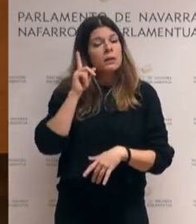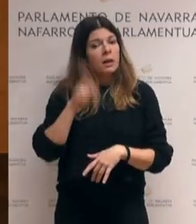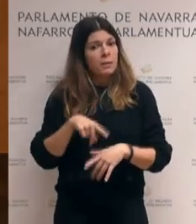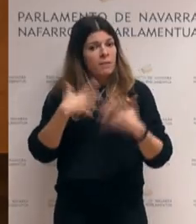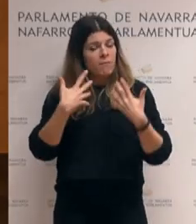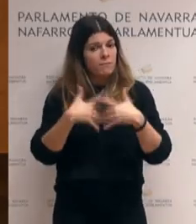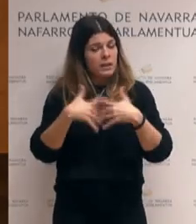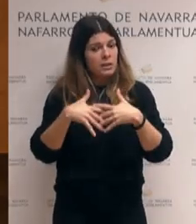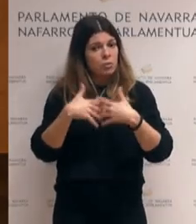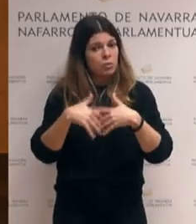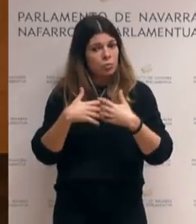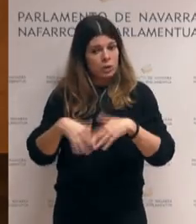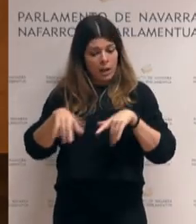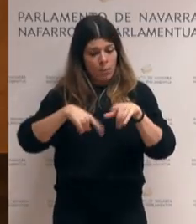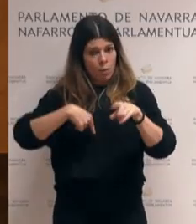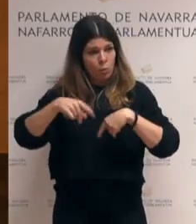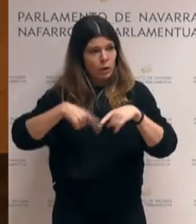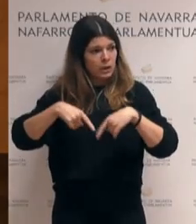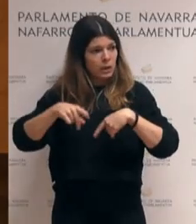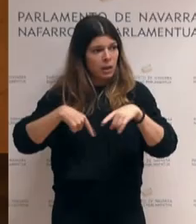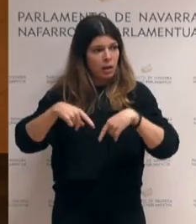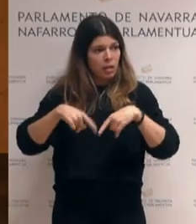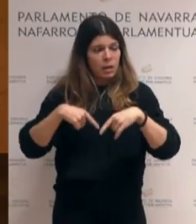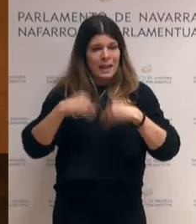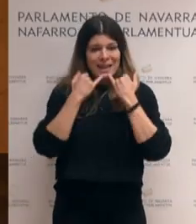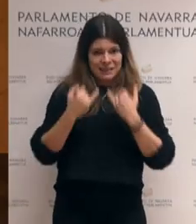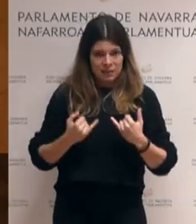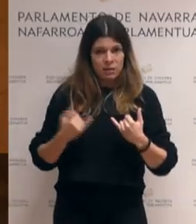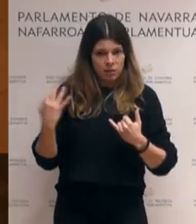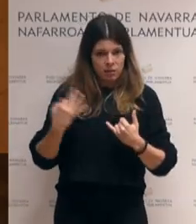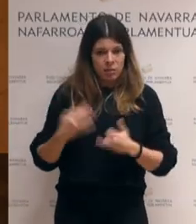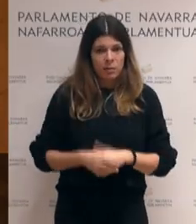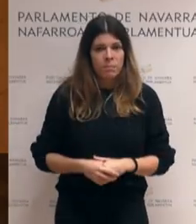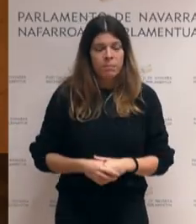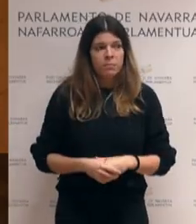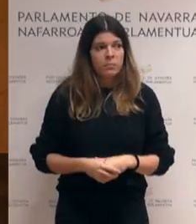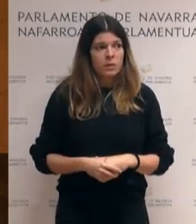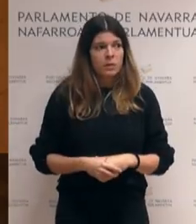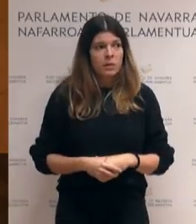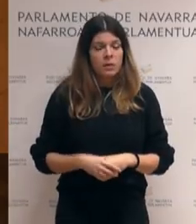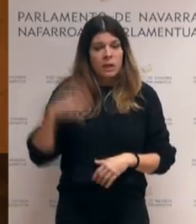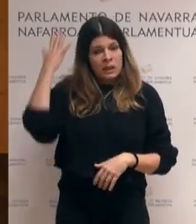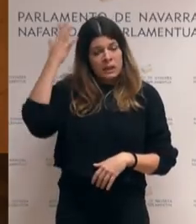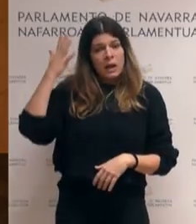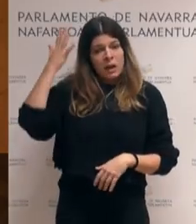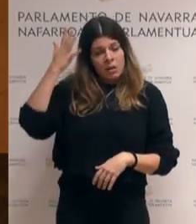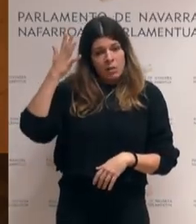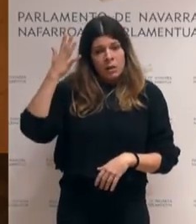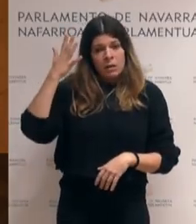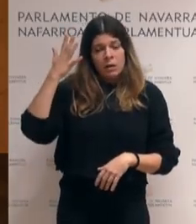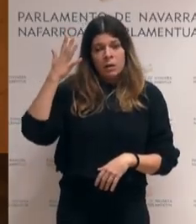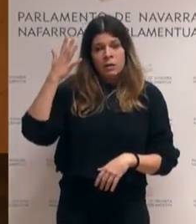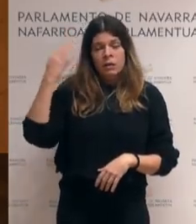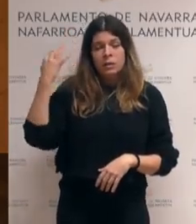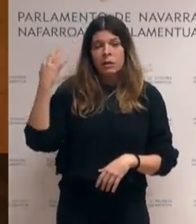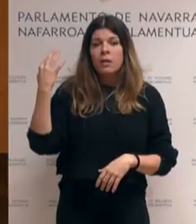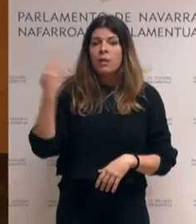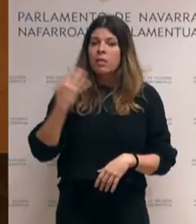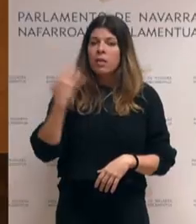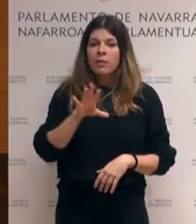industria y de nuestra movilidad nafarroa buruj vetar egunero erron